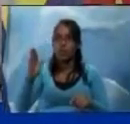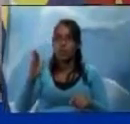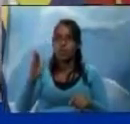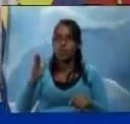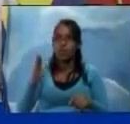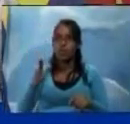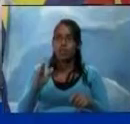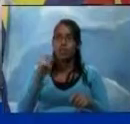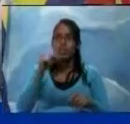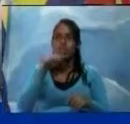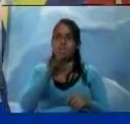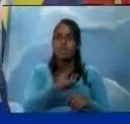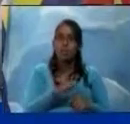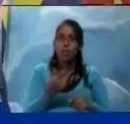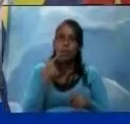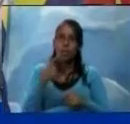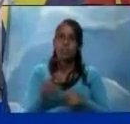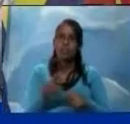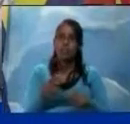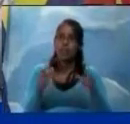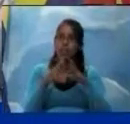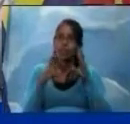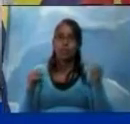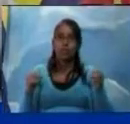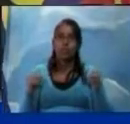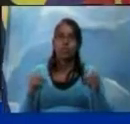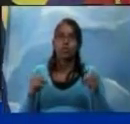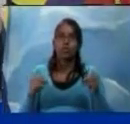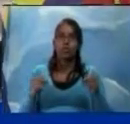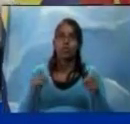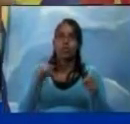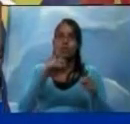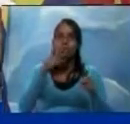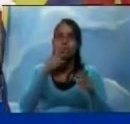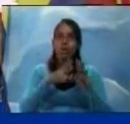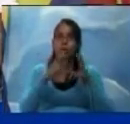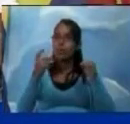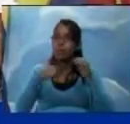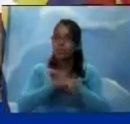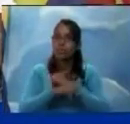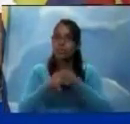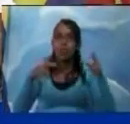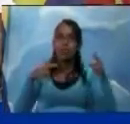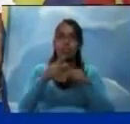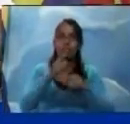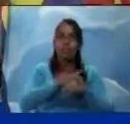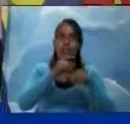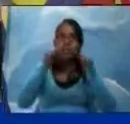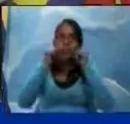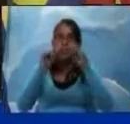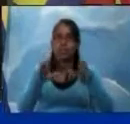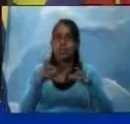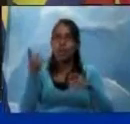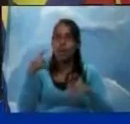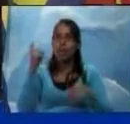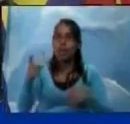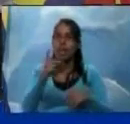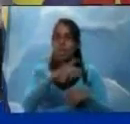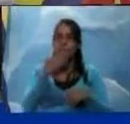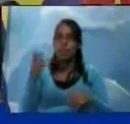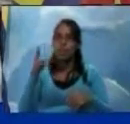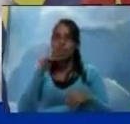un día para Dios. Y esto te voy a decir, cielito, no vayas a cortar la bendición. Hay gente que